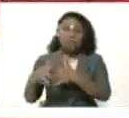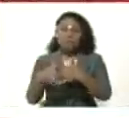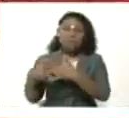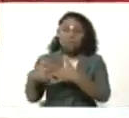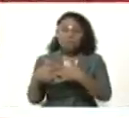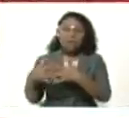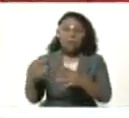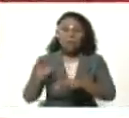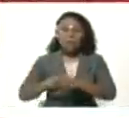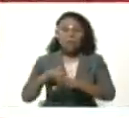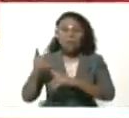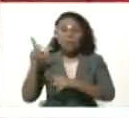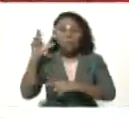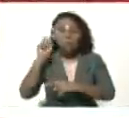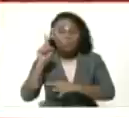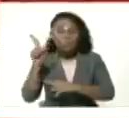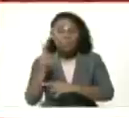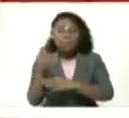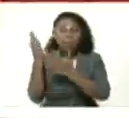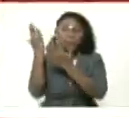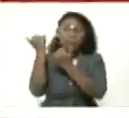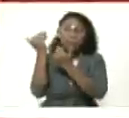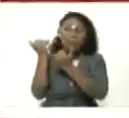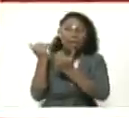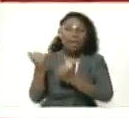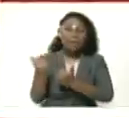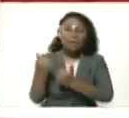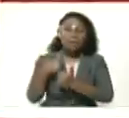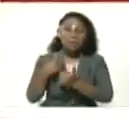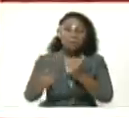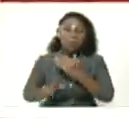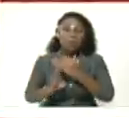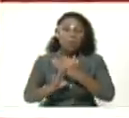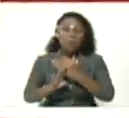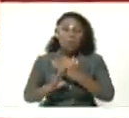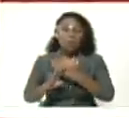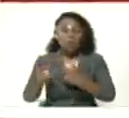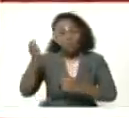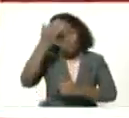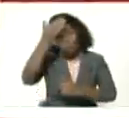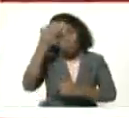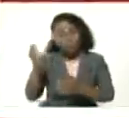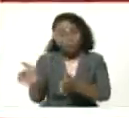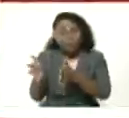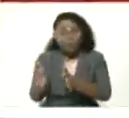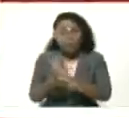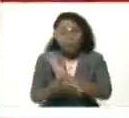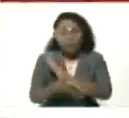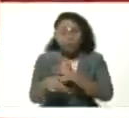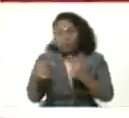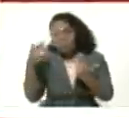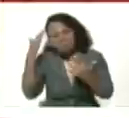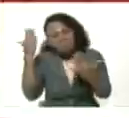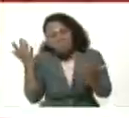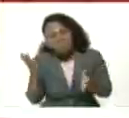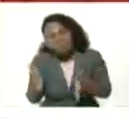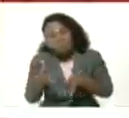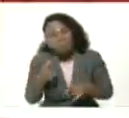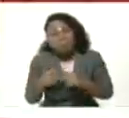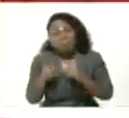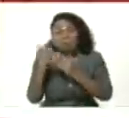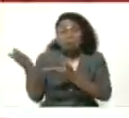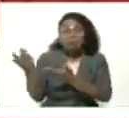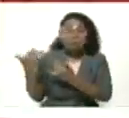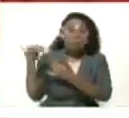diciendo que él tiene esperanza todavía en Trump, que vaya, no sé qué va a ganar. Pero bueno, ahí están,